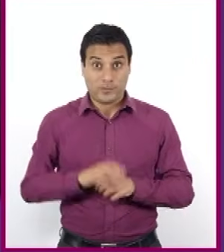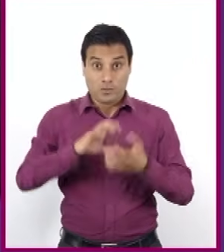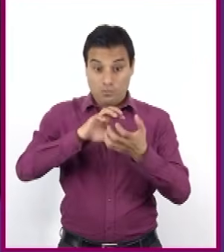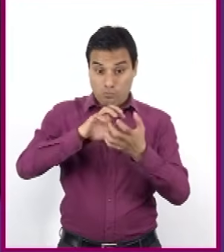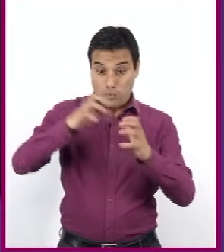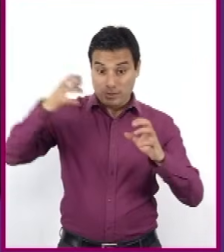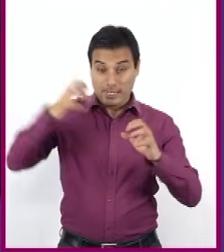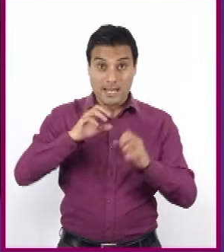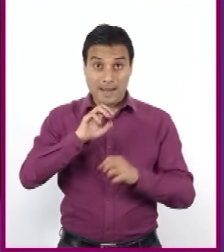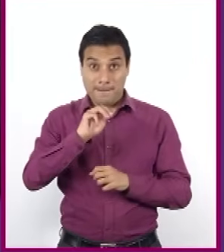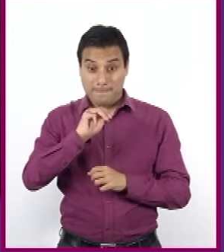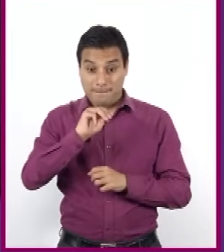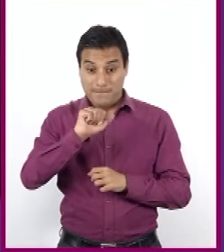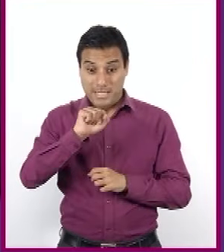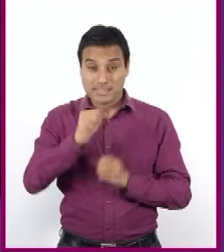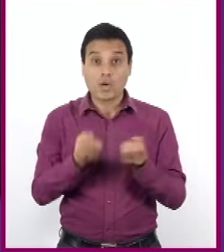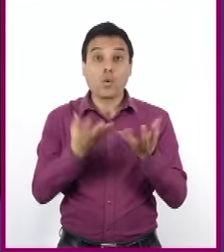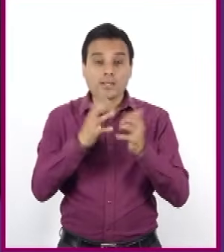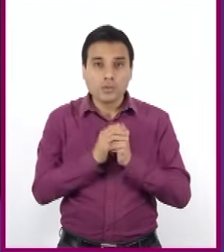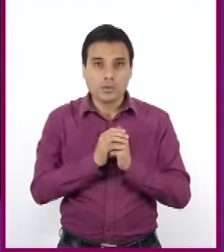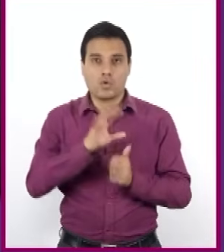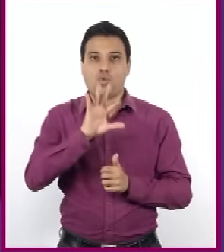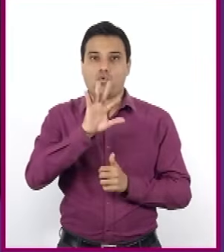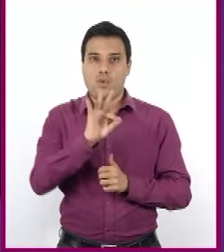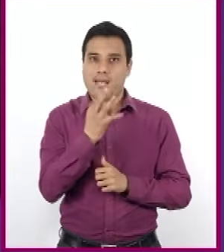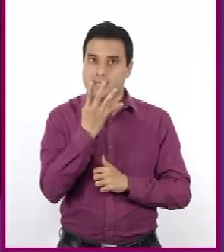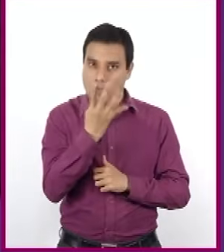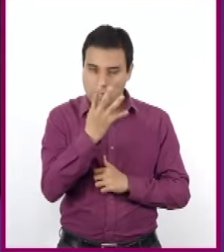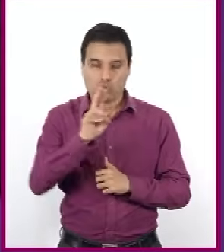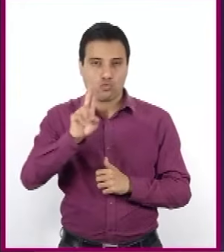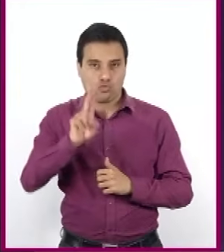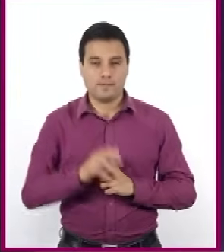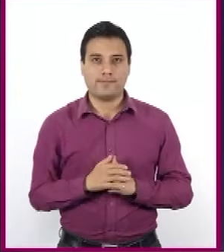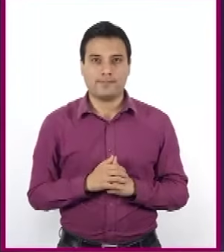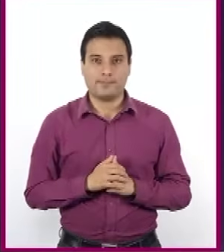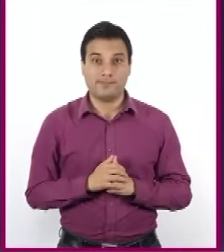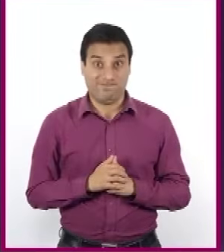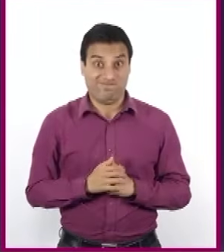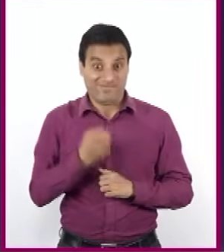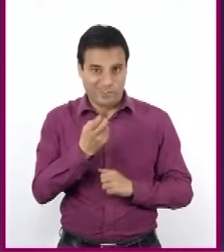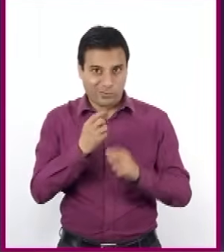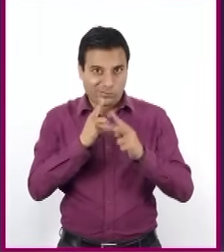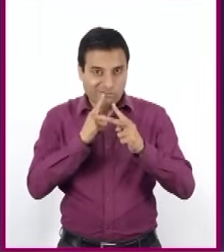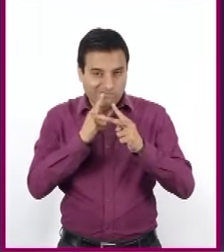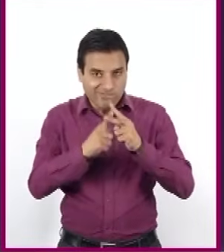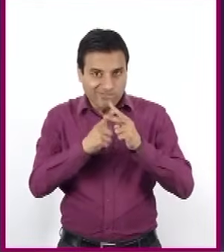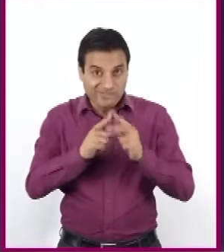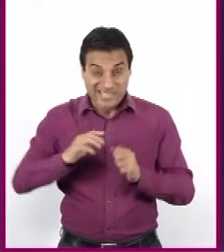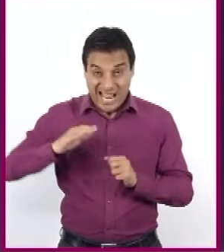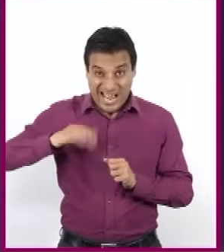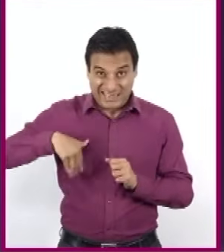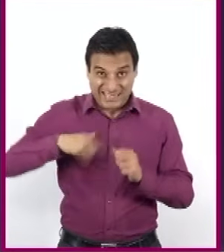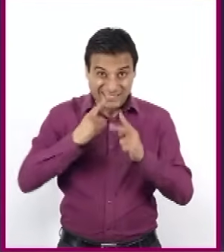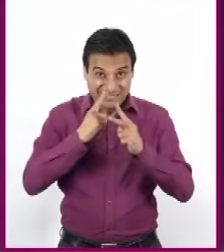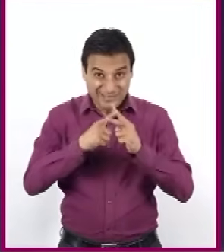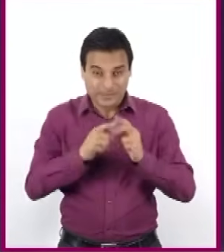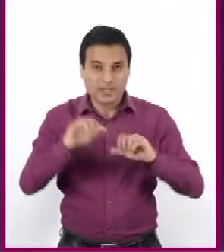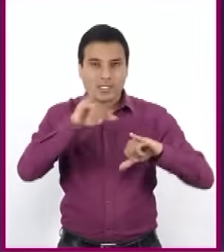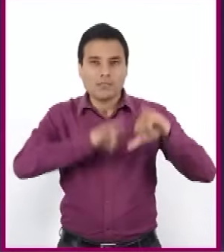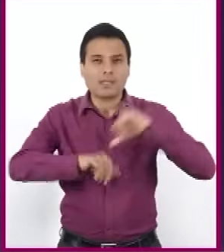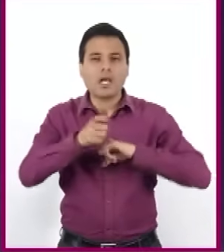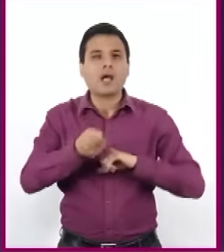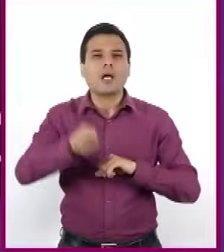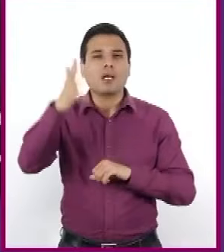del dióxido de carbono es de 44 unidades. Estos cálculos que acabamos de realizar en química se